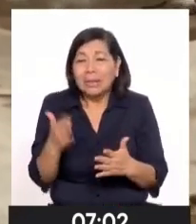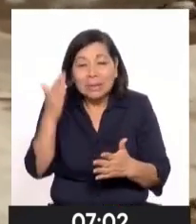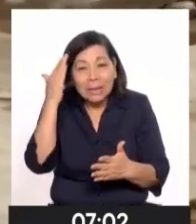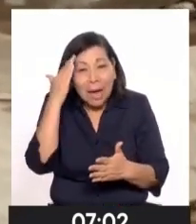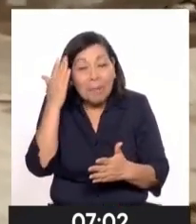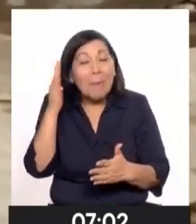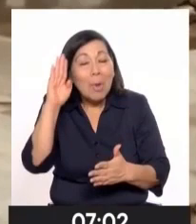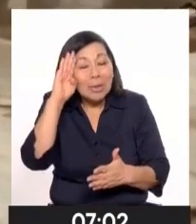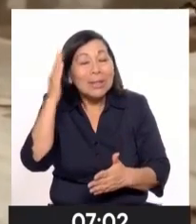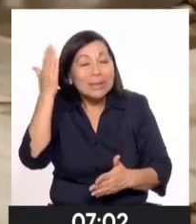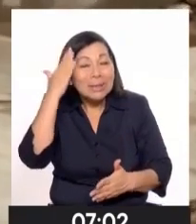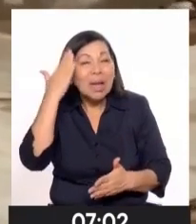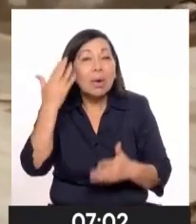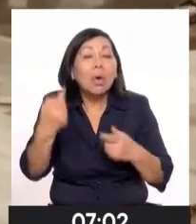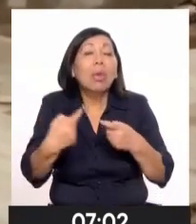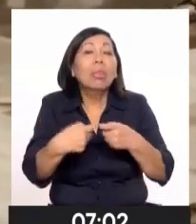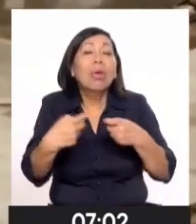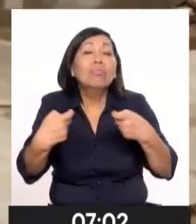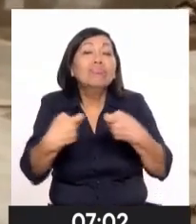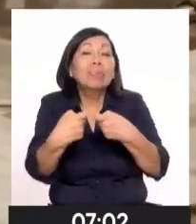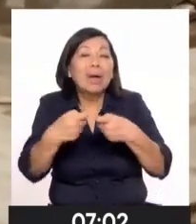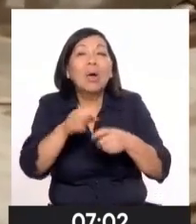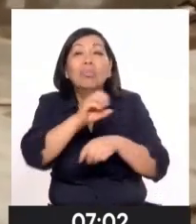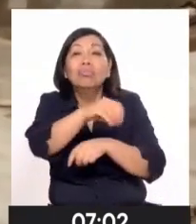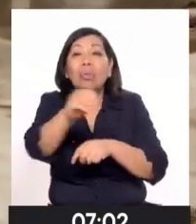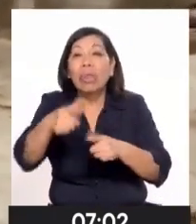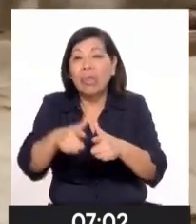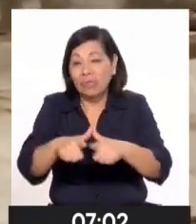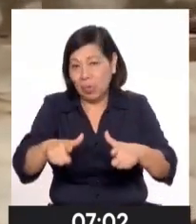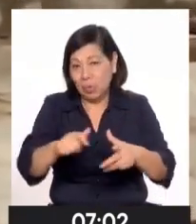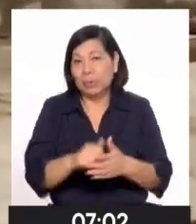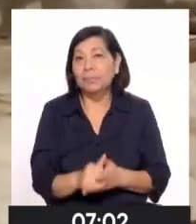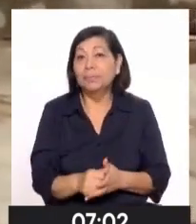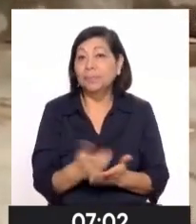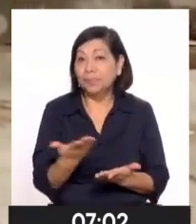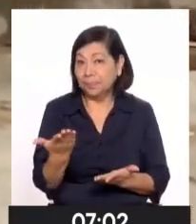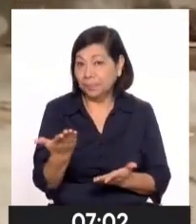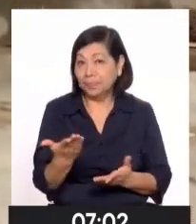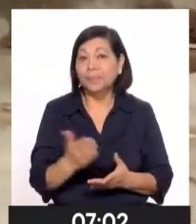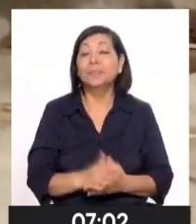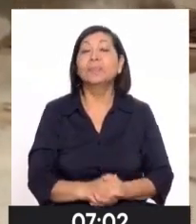conocimiento sobre esta red de pornografía criminal. Vamos a volver con ustedes, estudios.